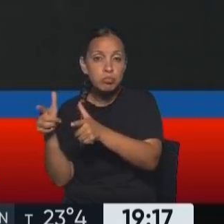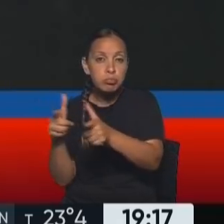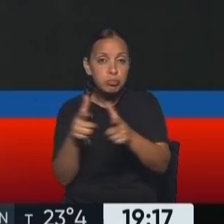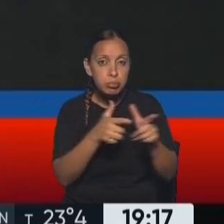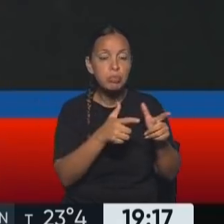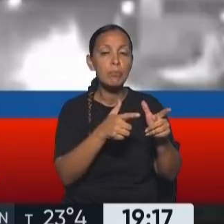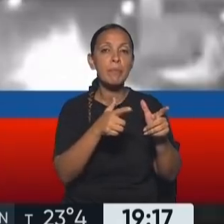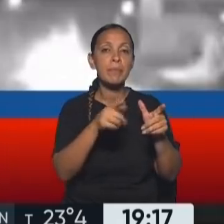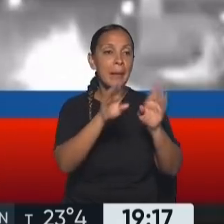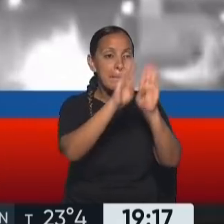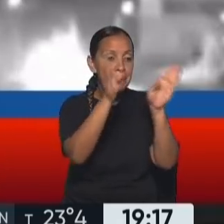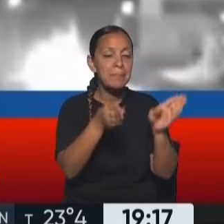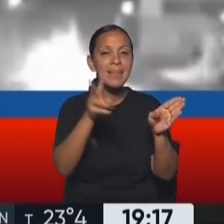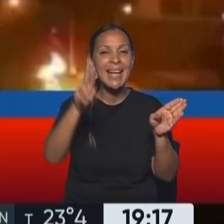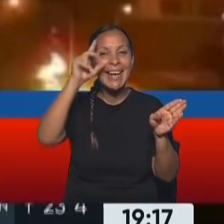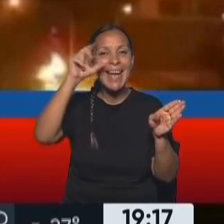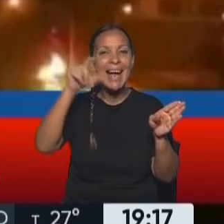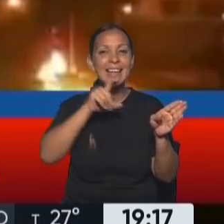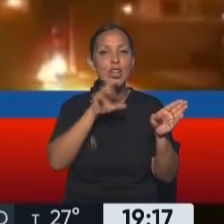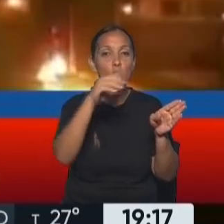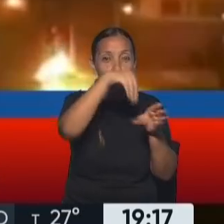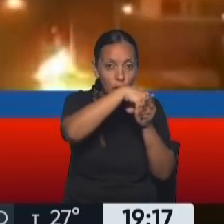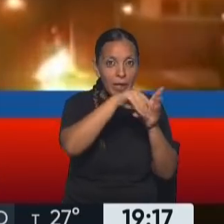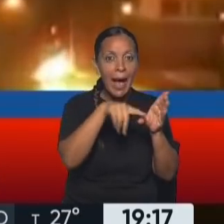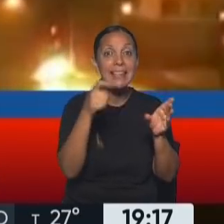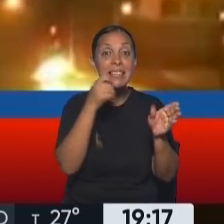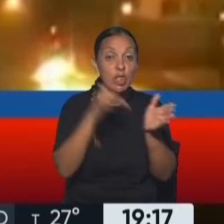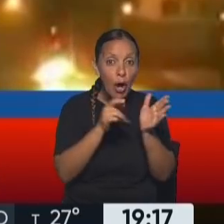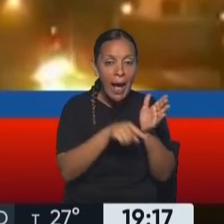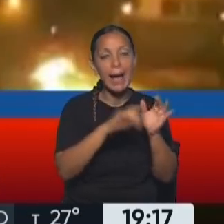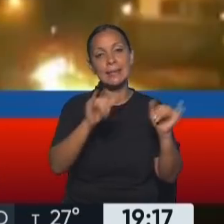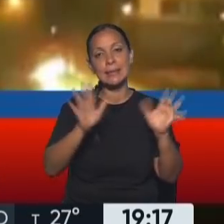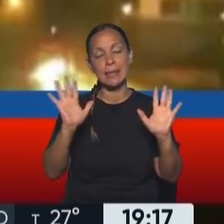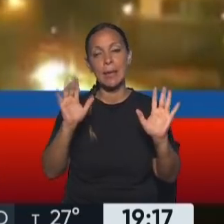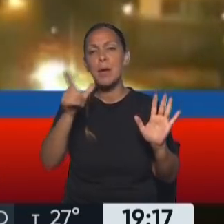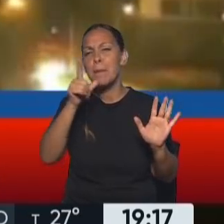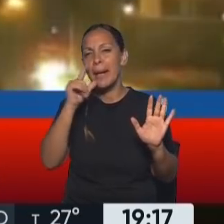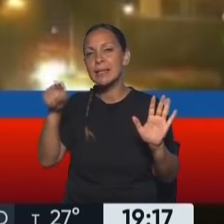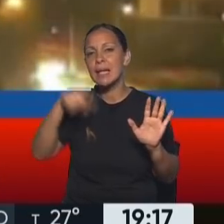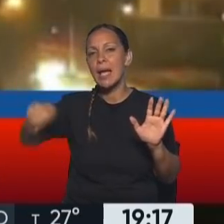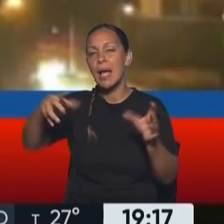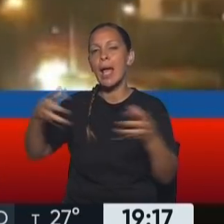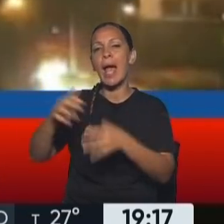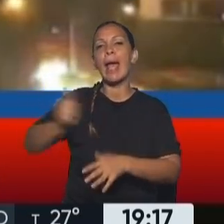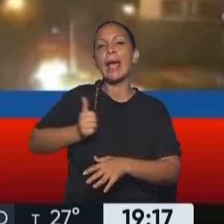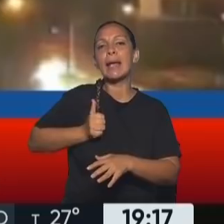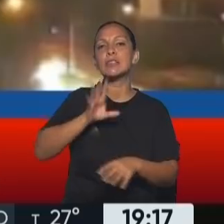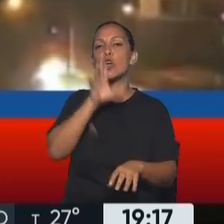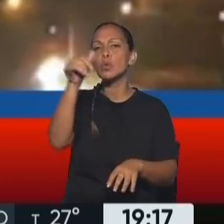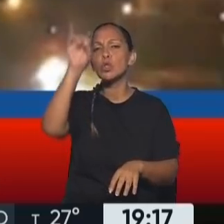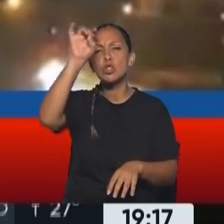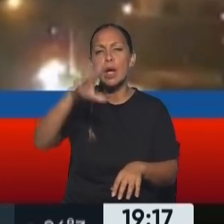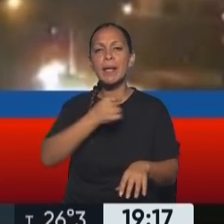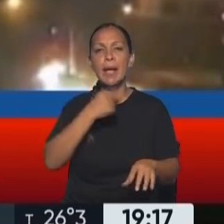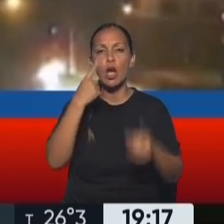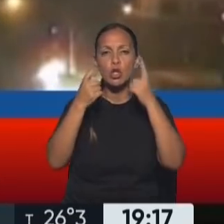afectado el reactor, donde está la reacción nuclear. Me parece que la intención del ejército ruso fue controlar parte de